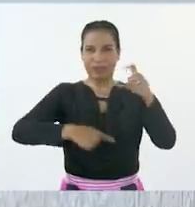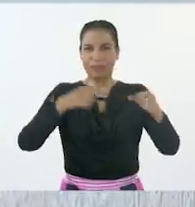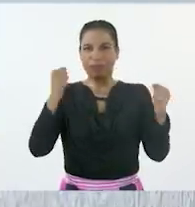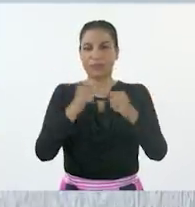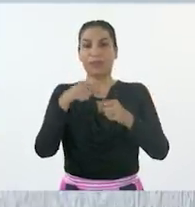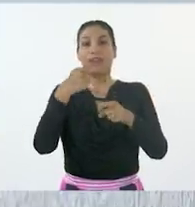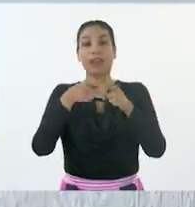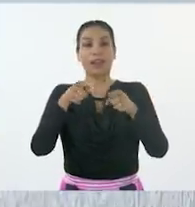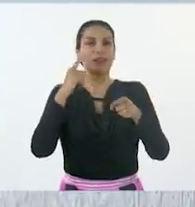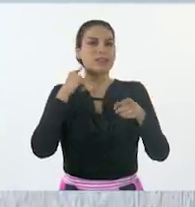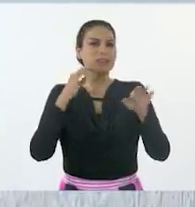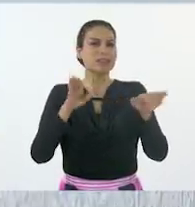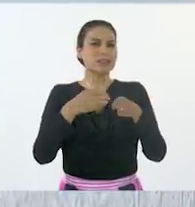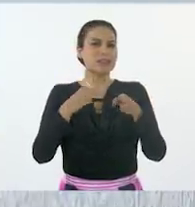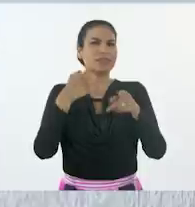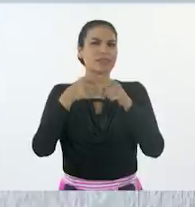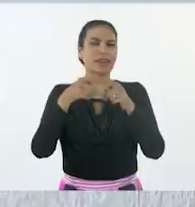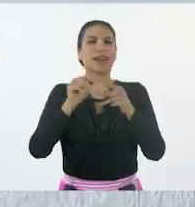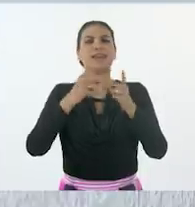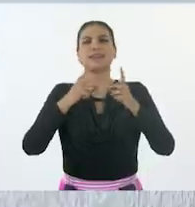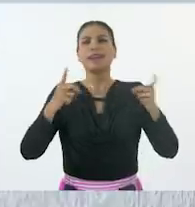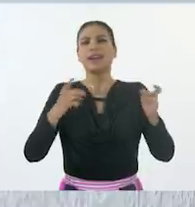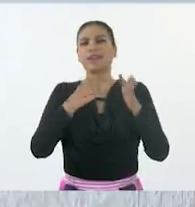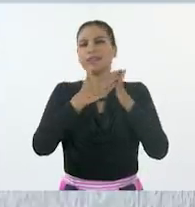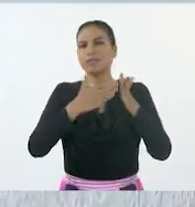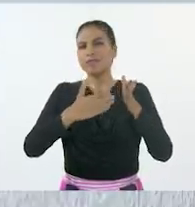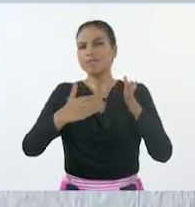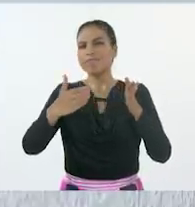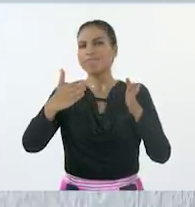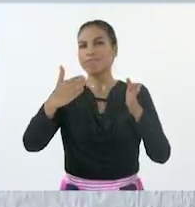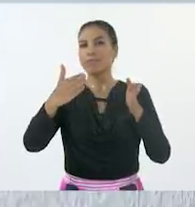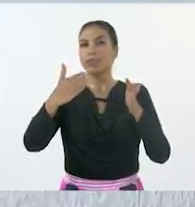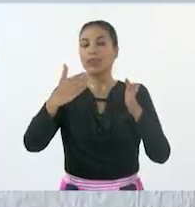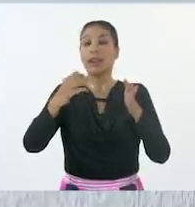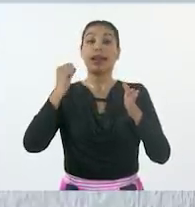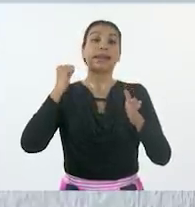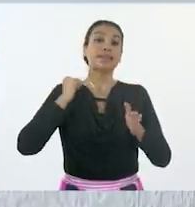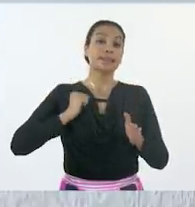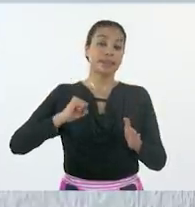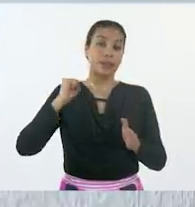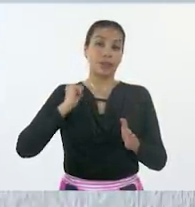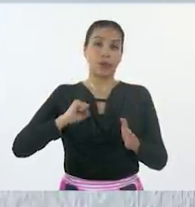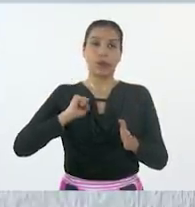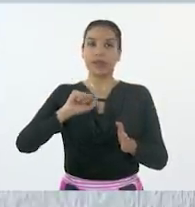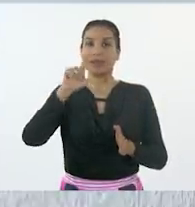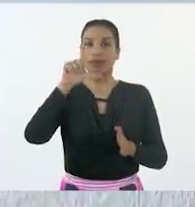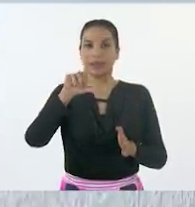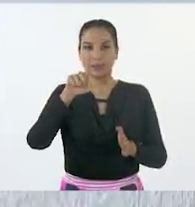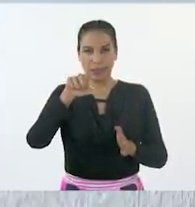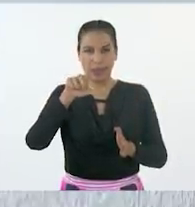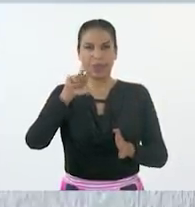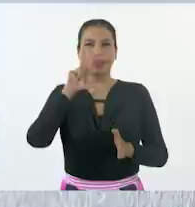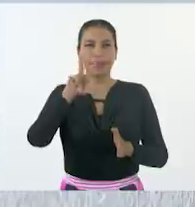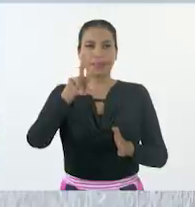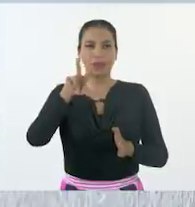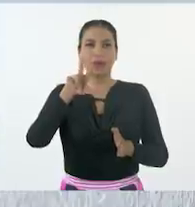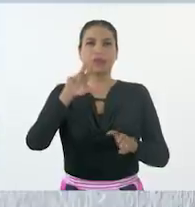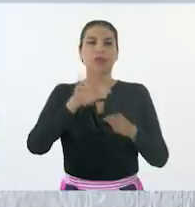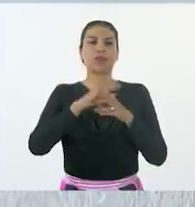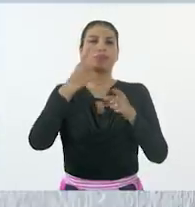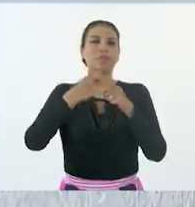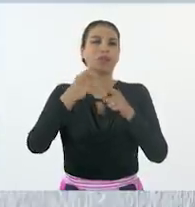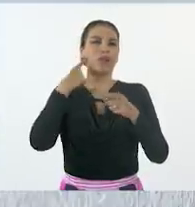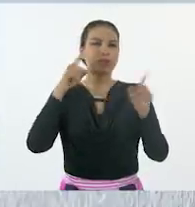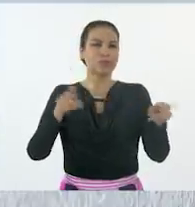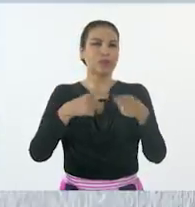Esos instrumentos también tuvieron un desarrollo muy grande a partir del siglo XVII-XVIII con las primeras sinfonías